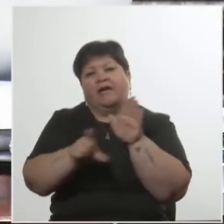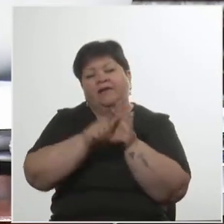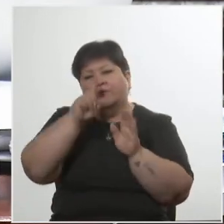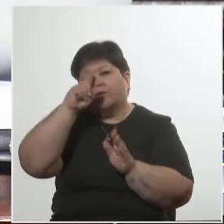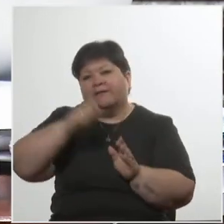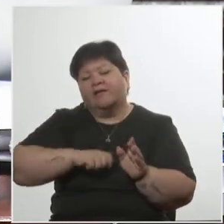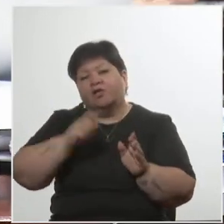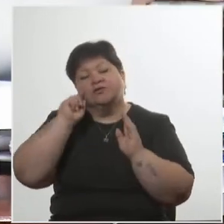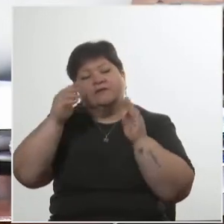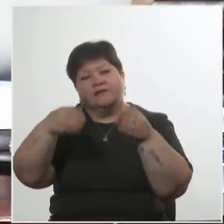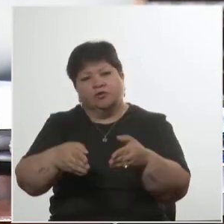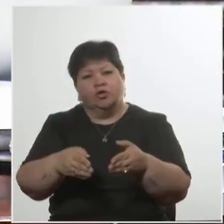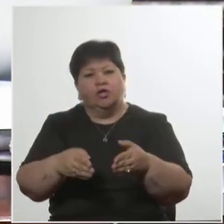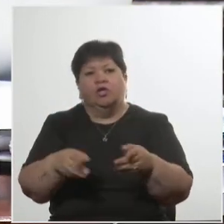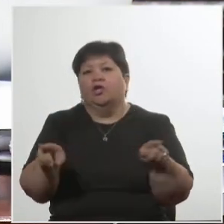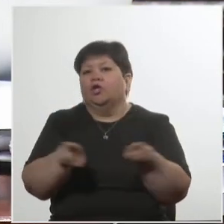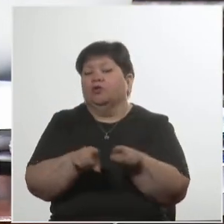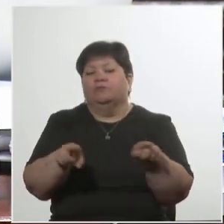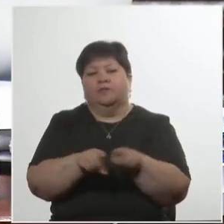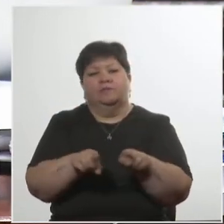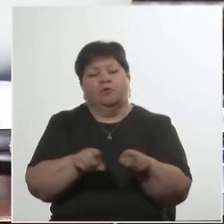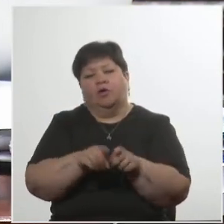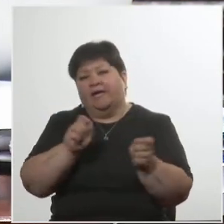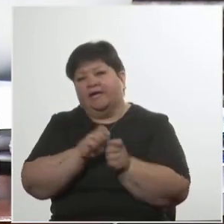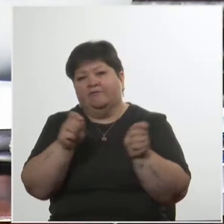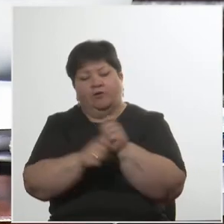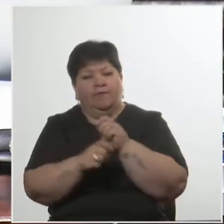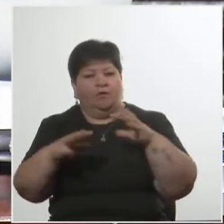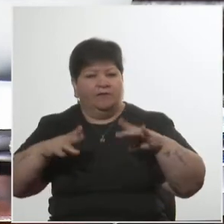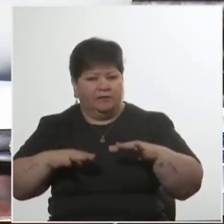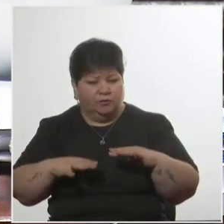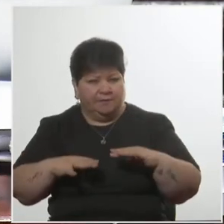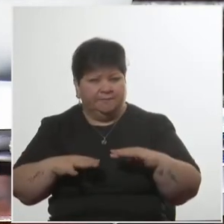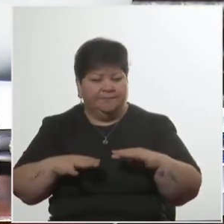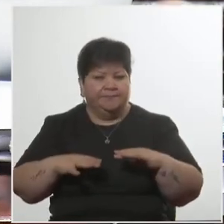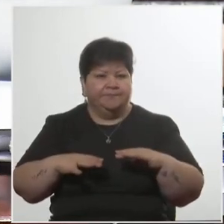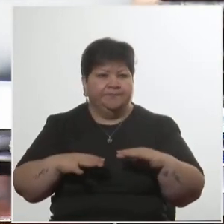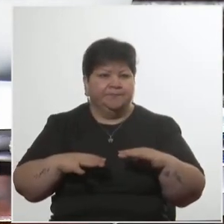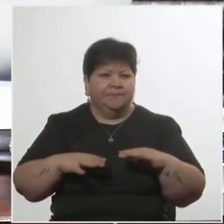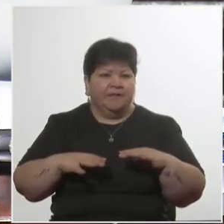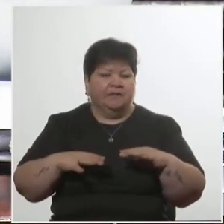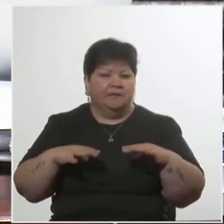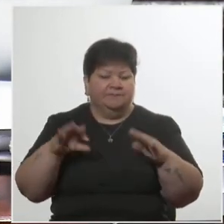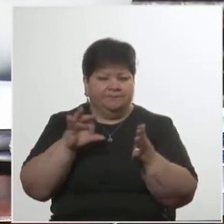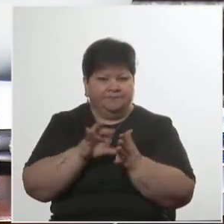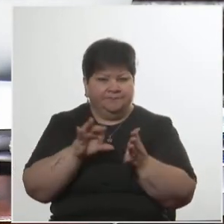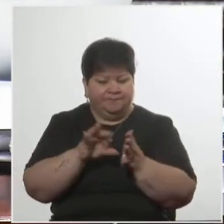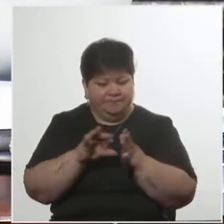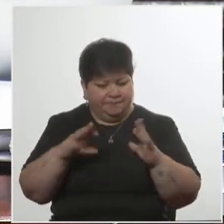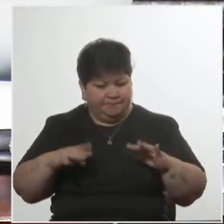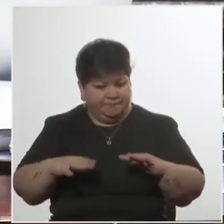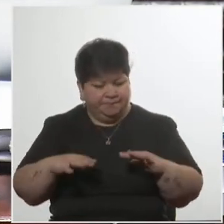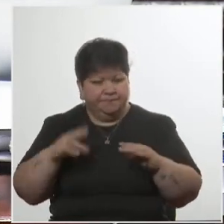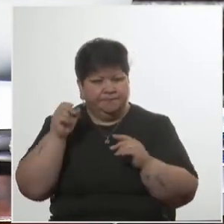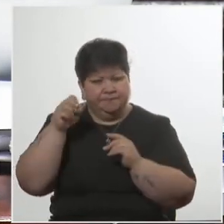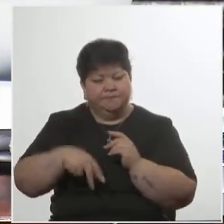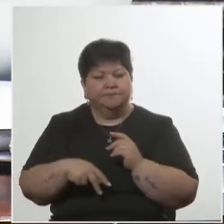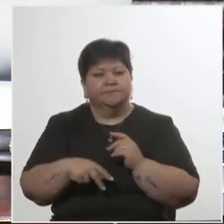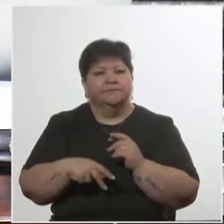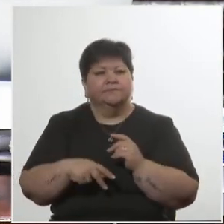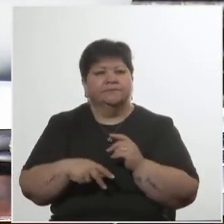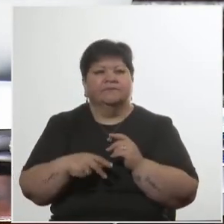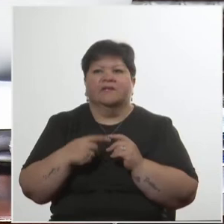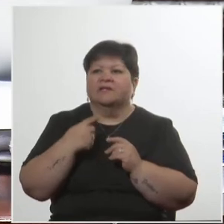pasó con la lo que estamos debatiendo en la reforma del sistema previsional común se dijo que